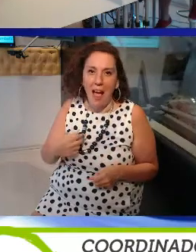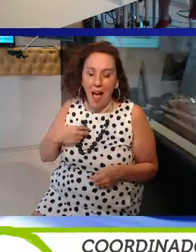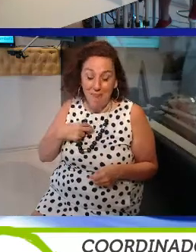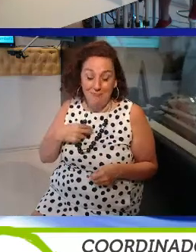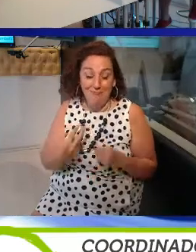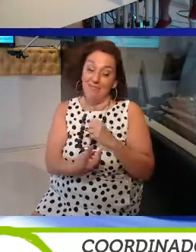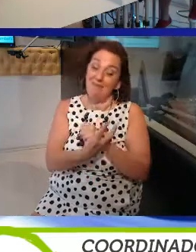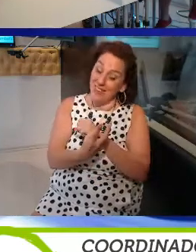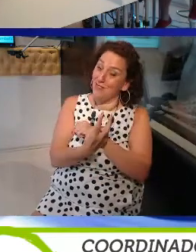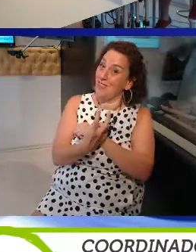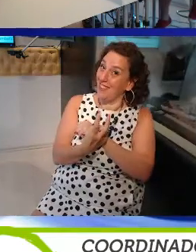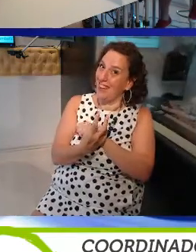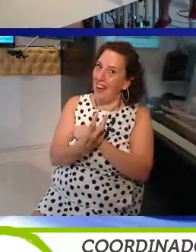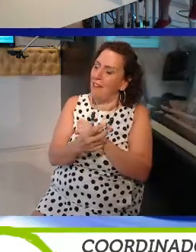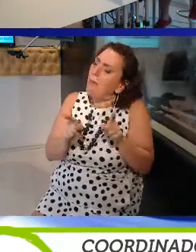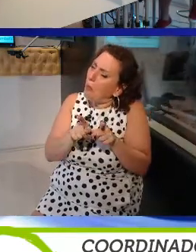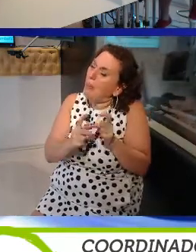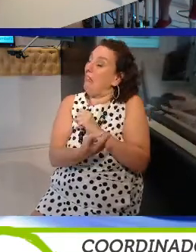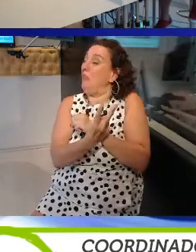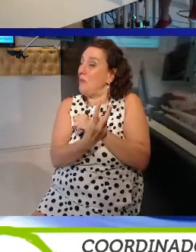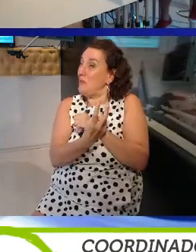Un poquito de ayuda, pero dame, jefe.